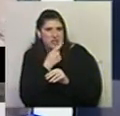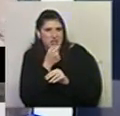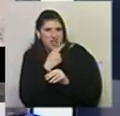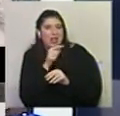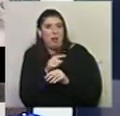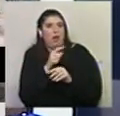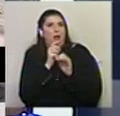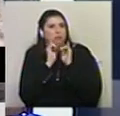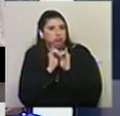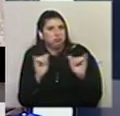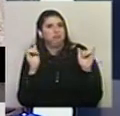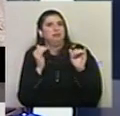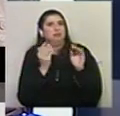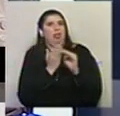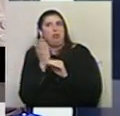demanda,